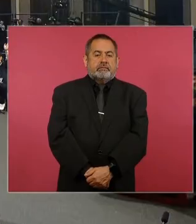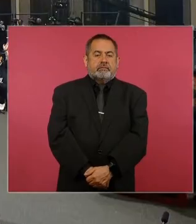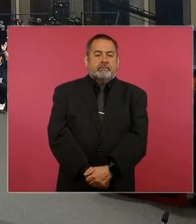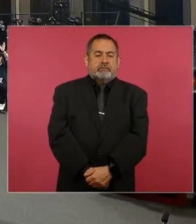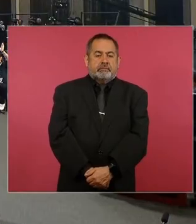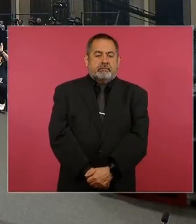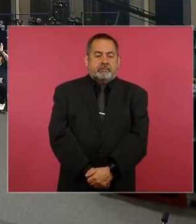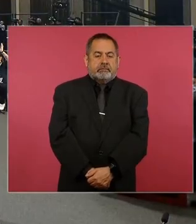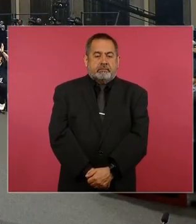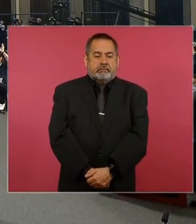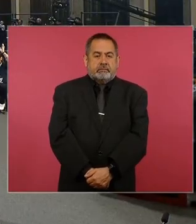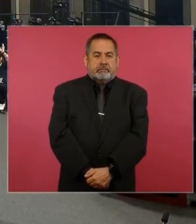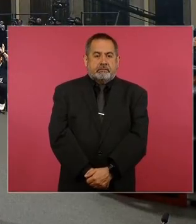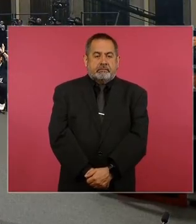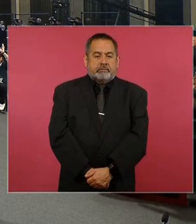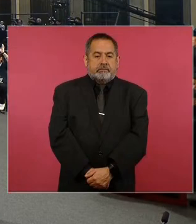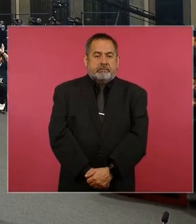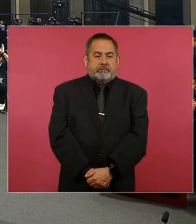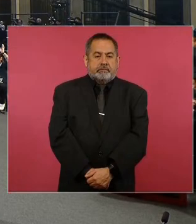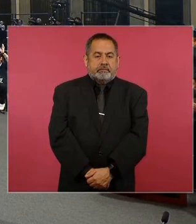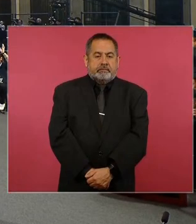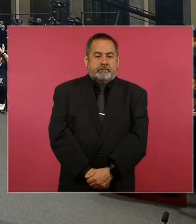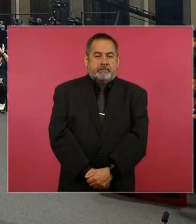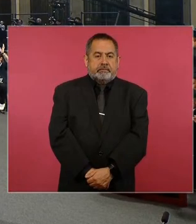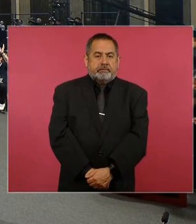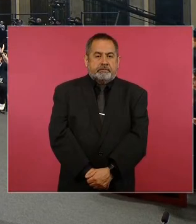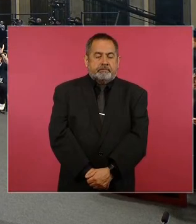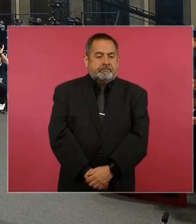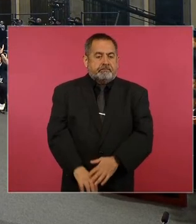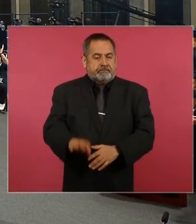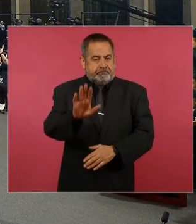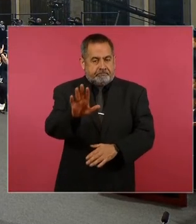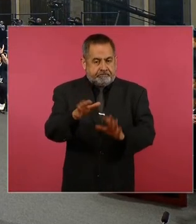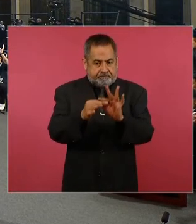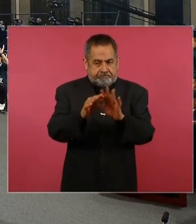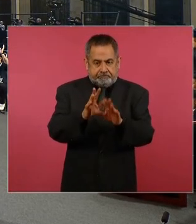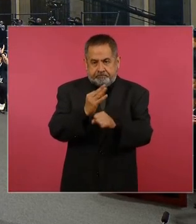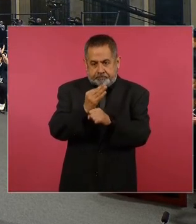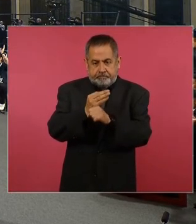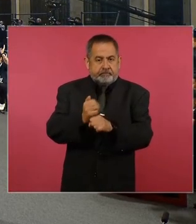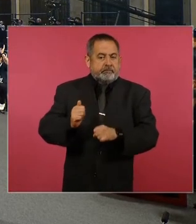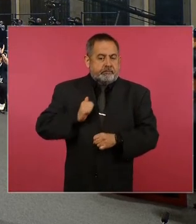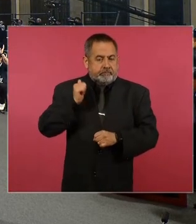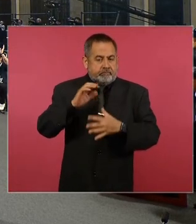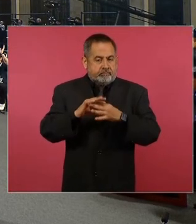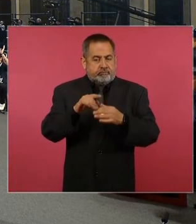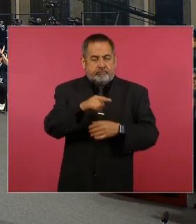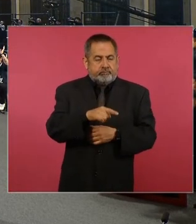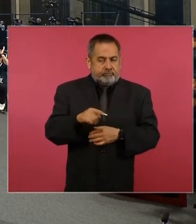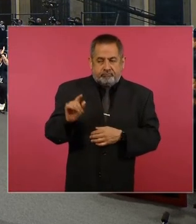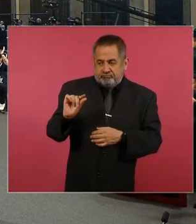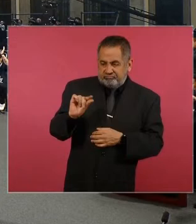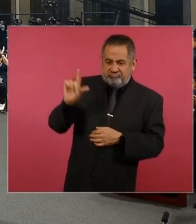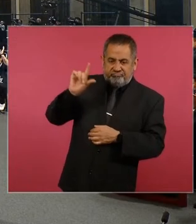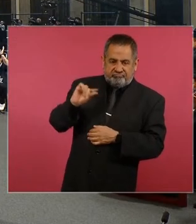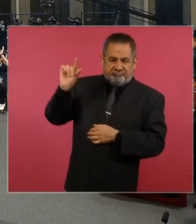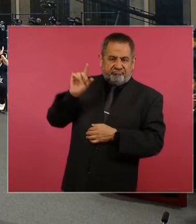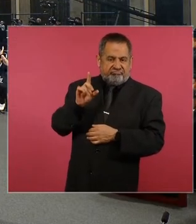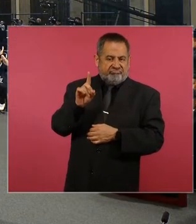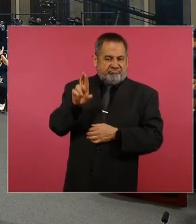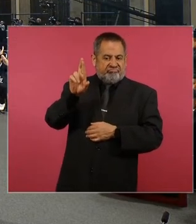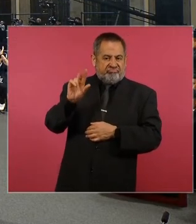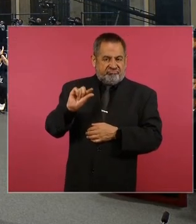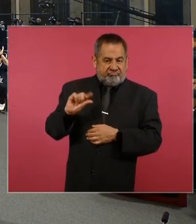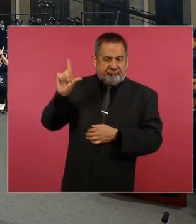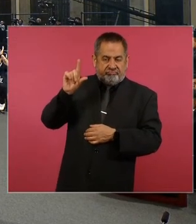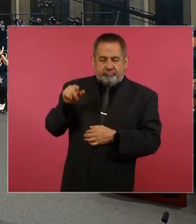Bueno, si les parece, podemos, aprovechando que están aquí los doctores y María